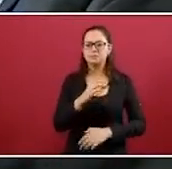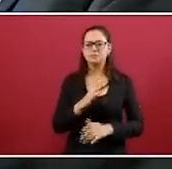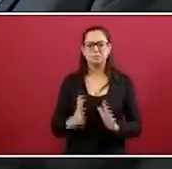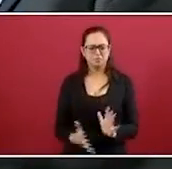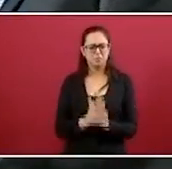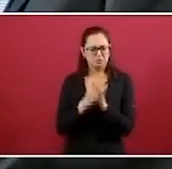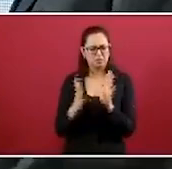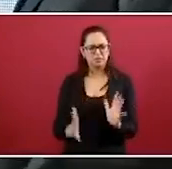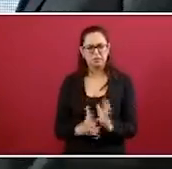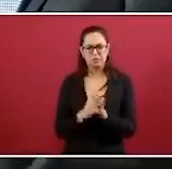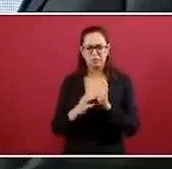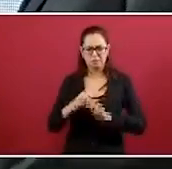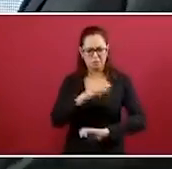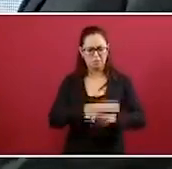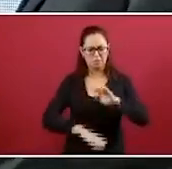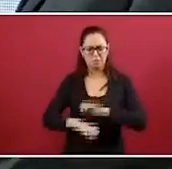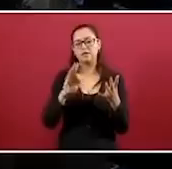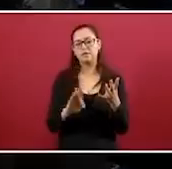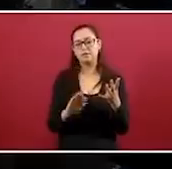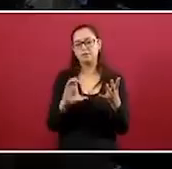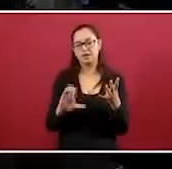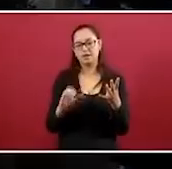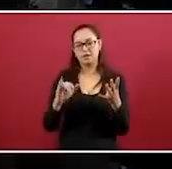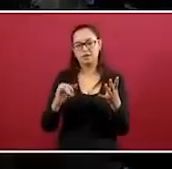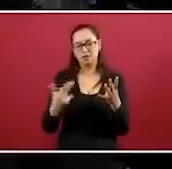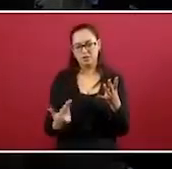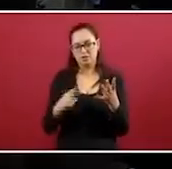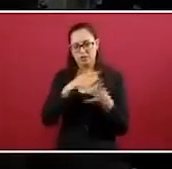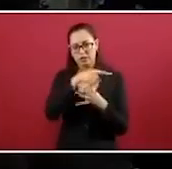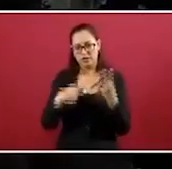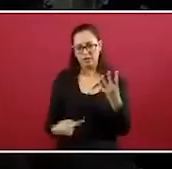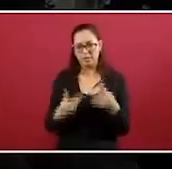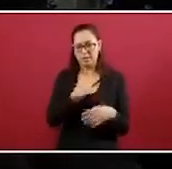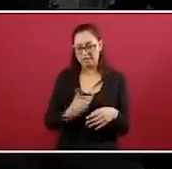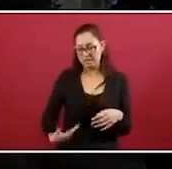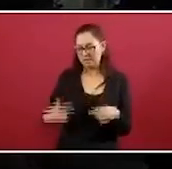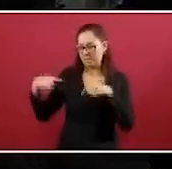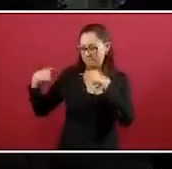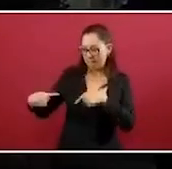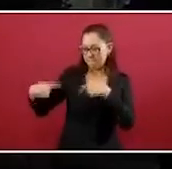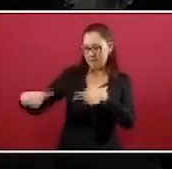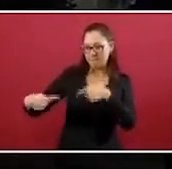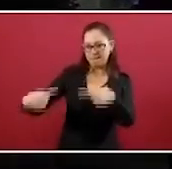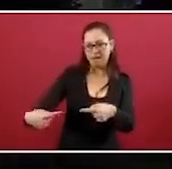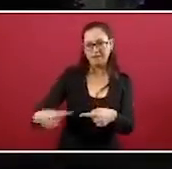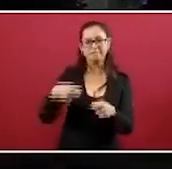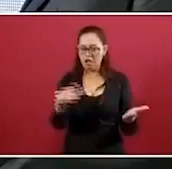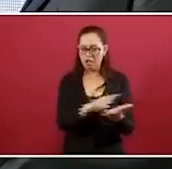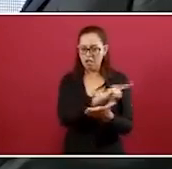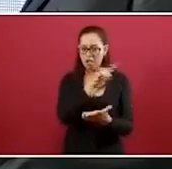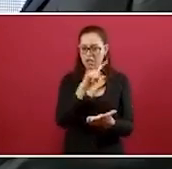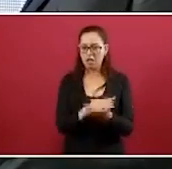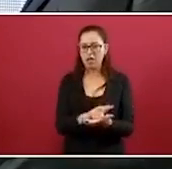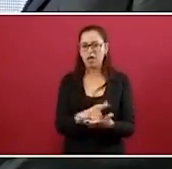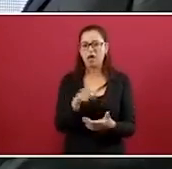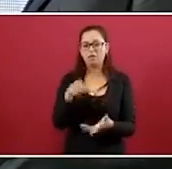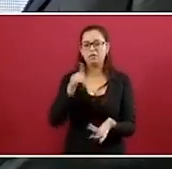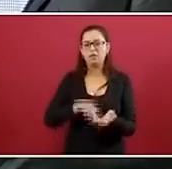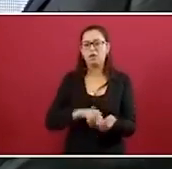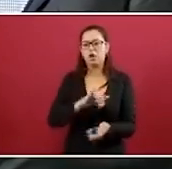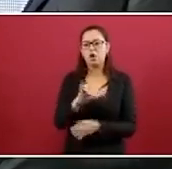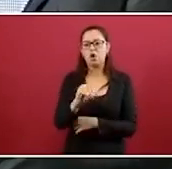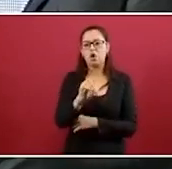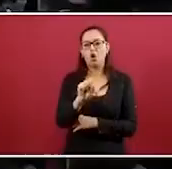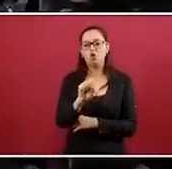estaba exclusivamente atendido por la empresa pública CFE. José Córdoba